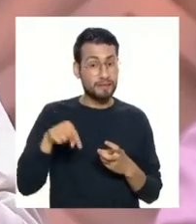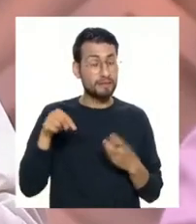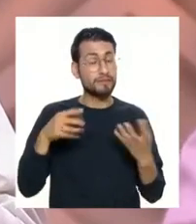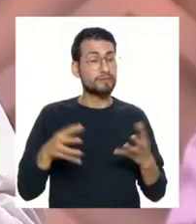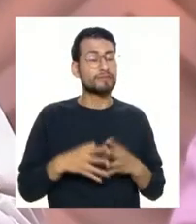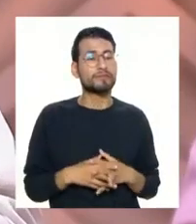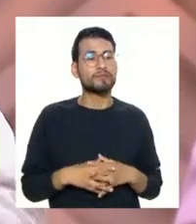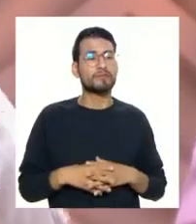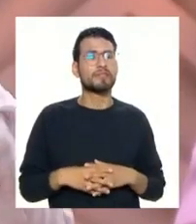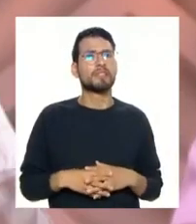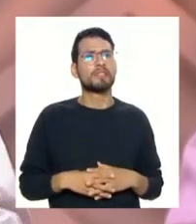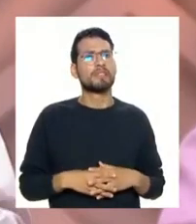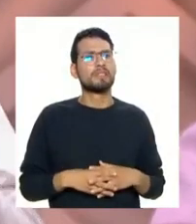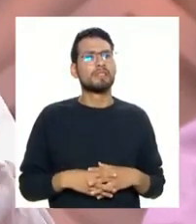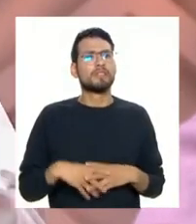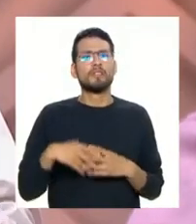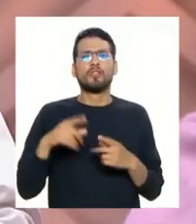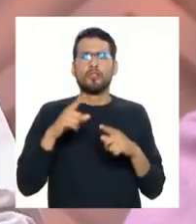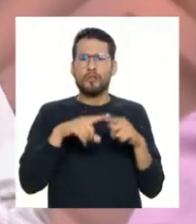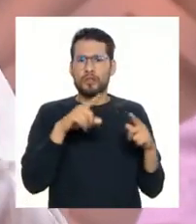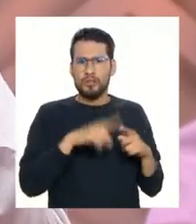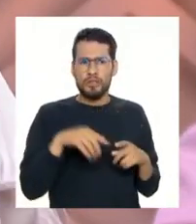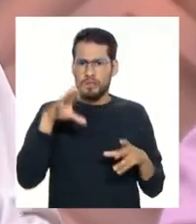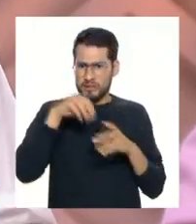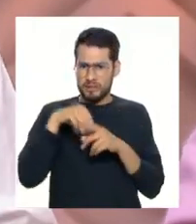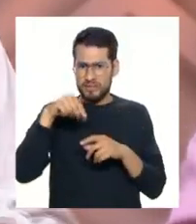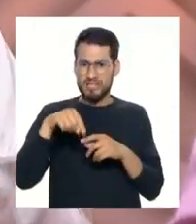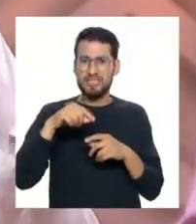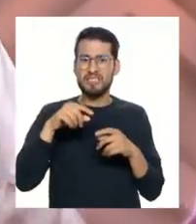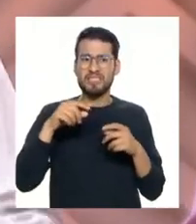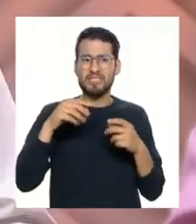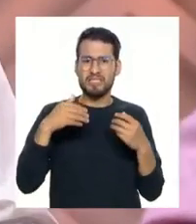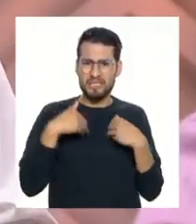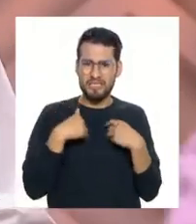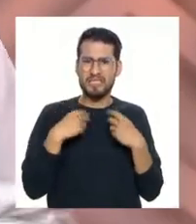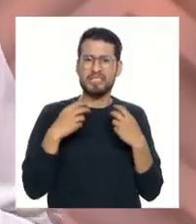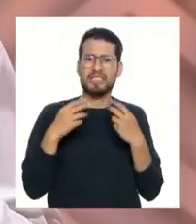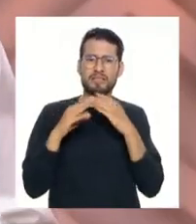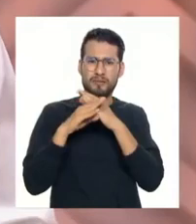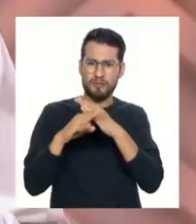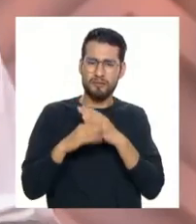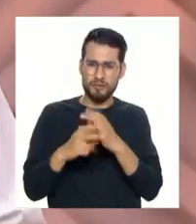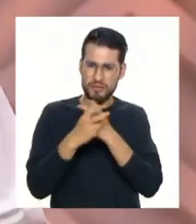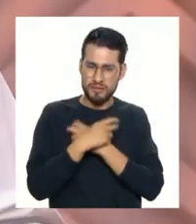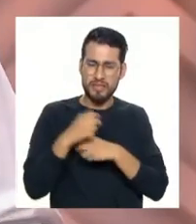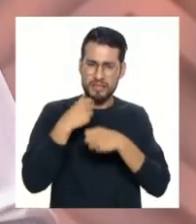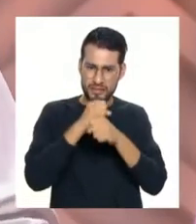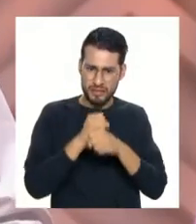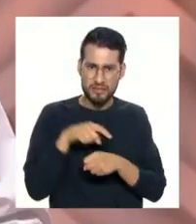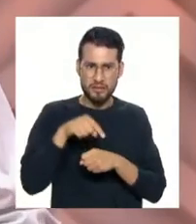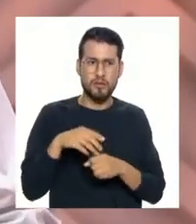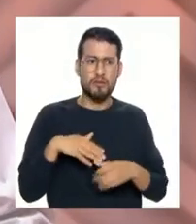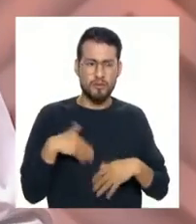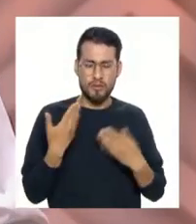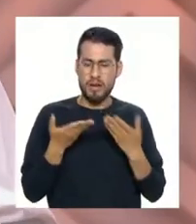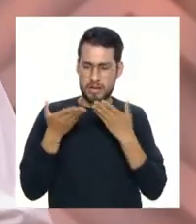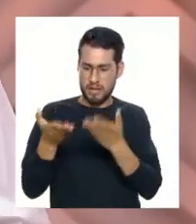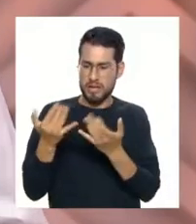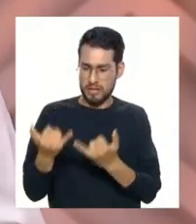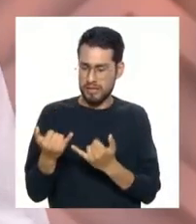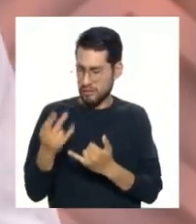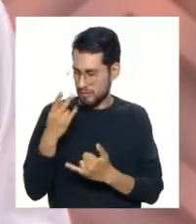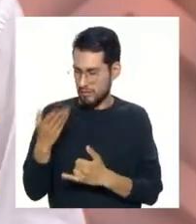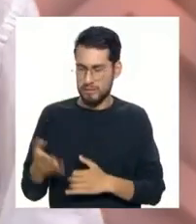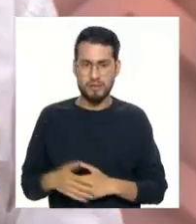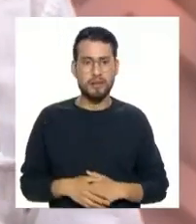esto extraemos los componentes antimicrobianos, antifúngicos, que nos permiten tener los productos que tenemos ahora